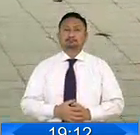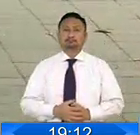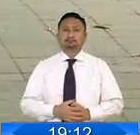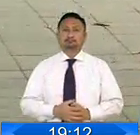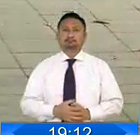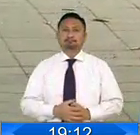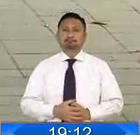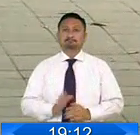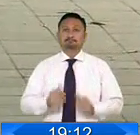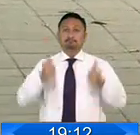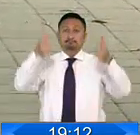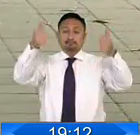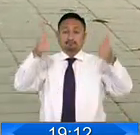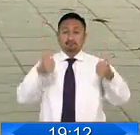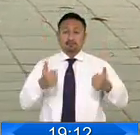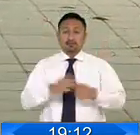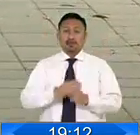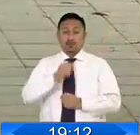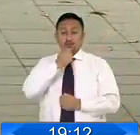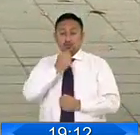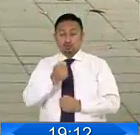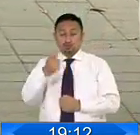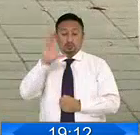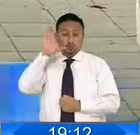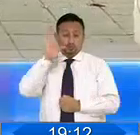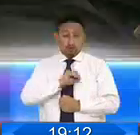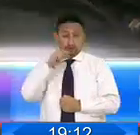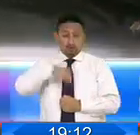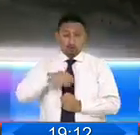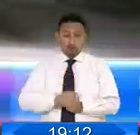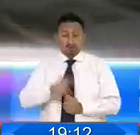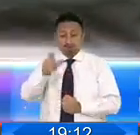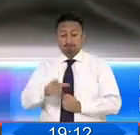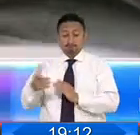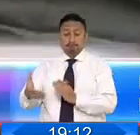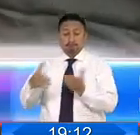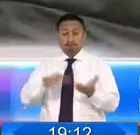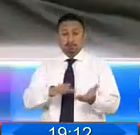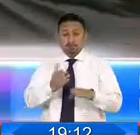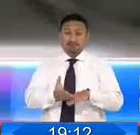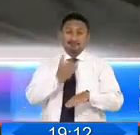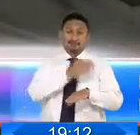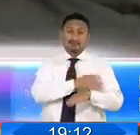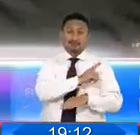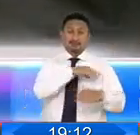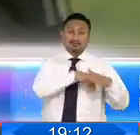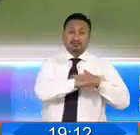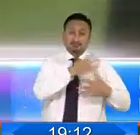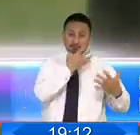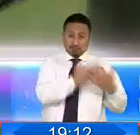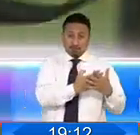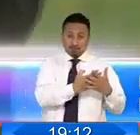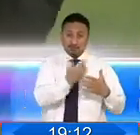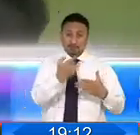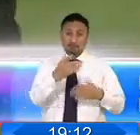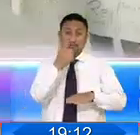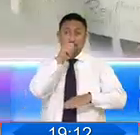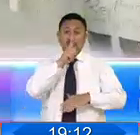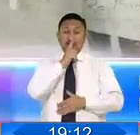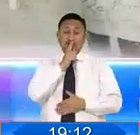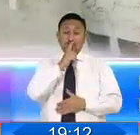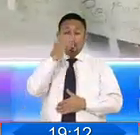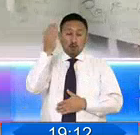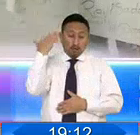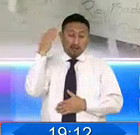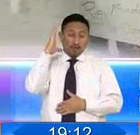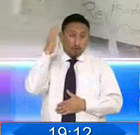Portando carteles y globos negros como símbolo de luto por quienes fallecieron durante los amotinamientos en las cárceles de Latacunga, Guayaquil